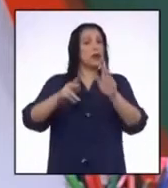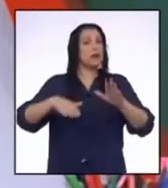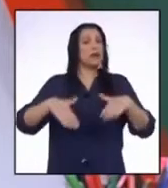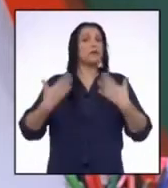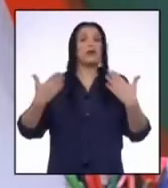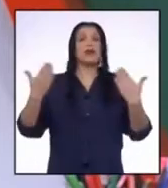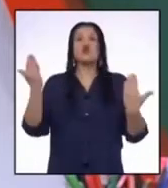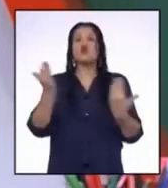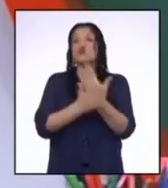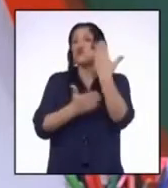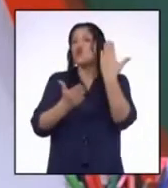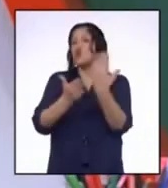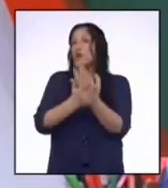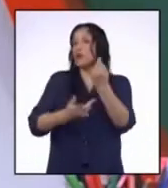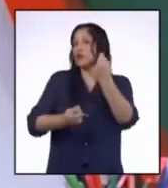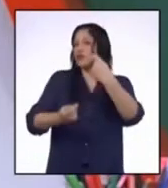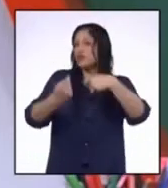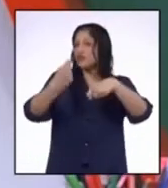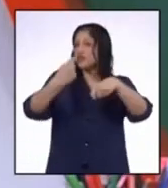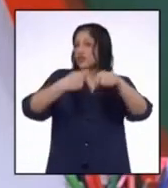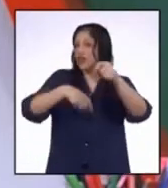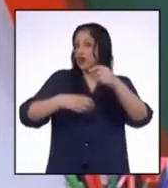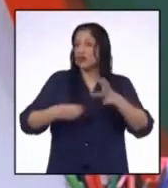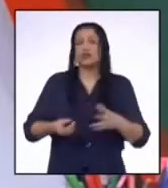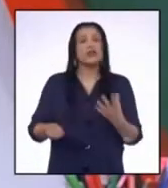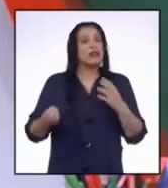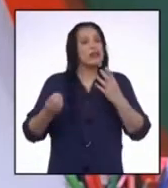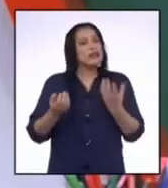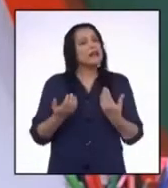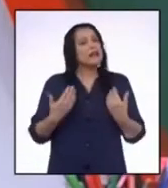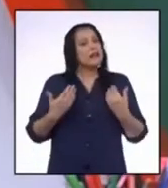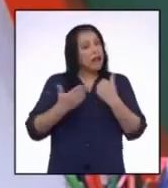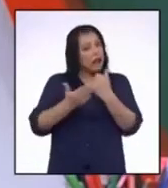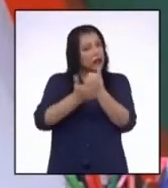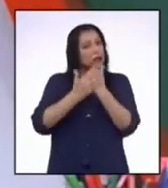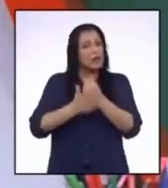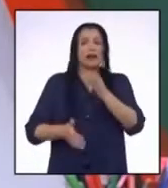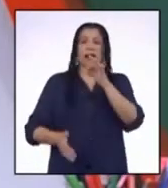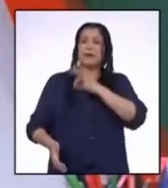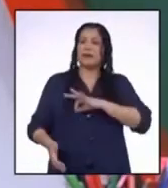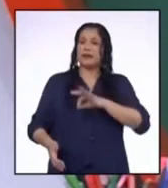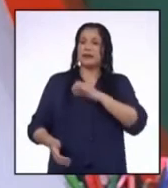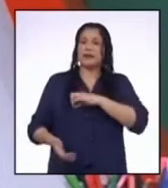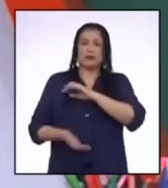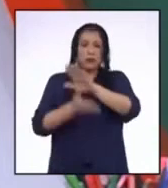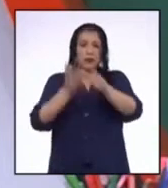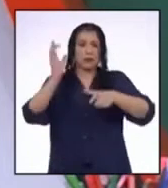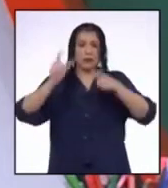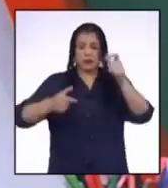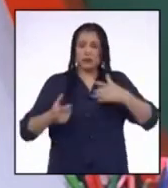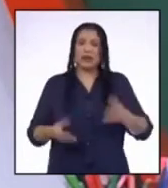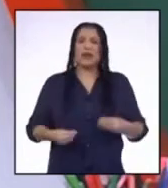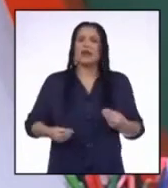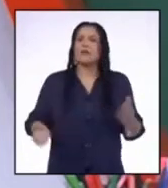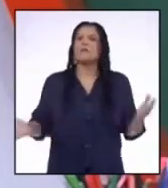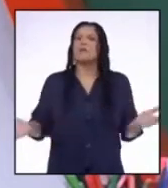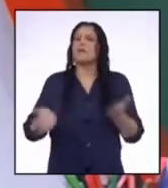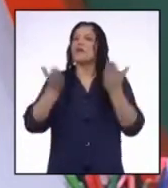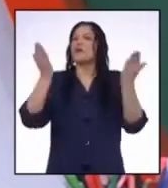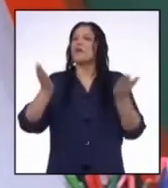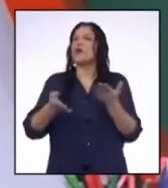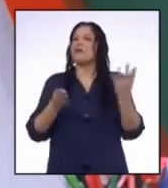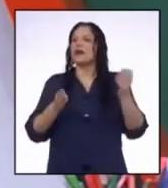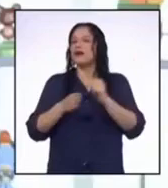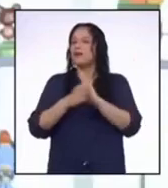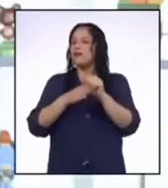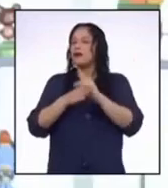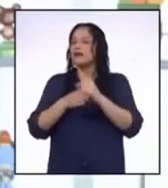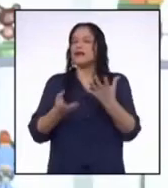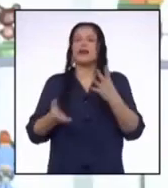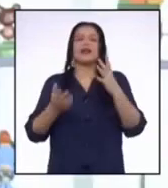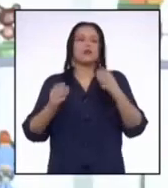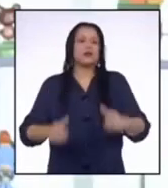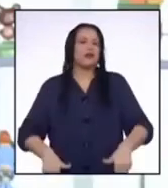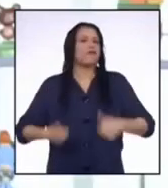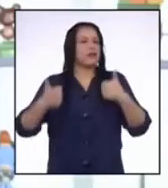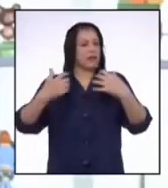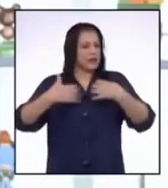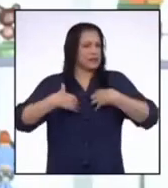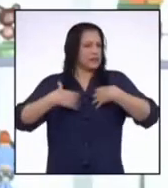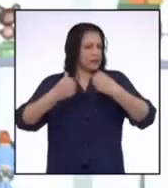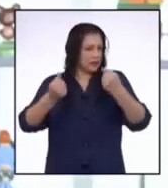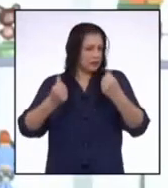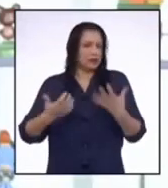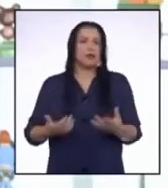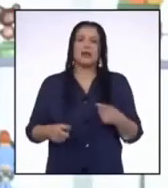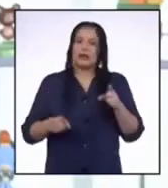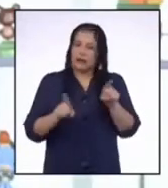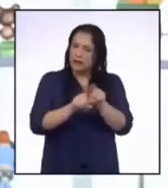emprender negocios que contribuyan al bienestar de las personas y que promuevan la práctica de un estilo de vida saludable. Así es, y